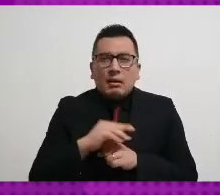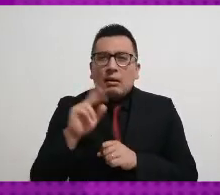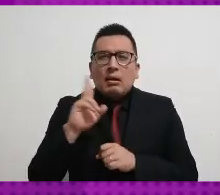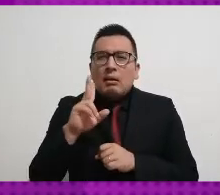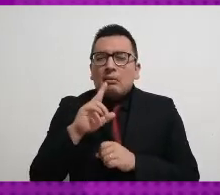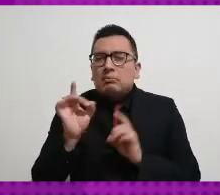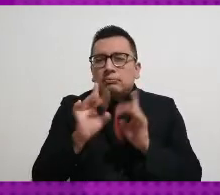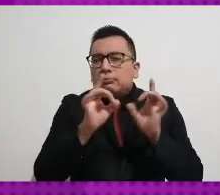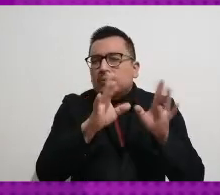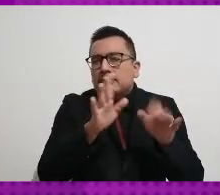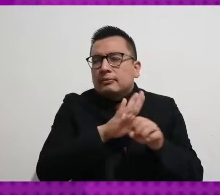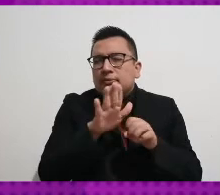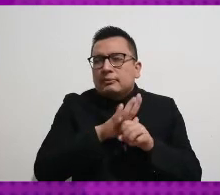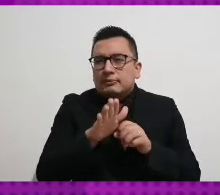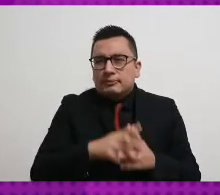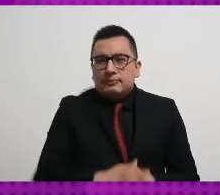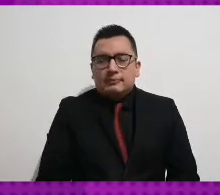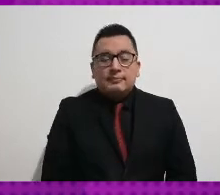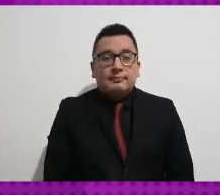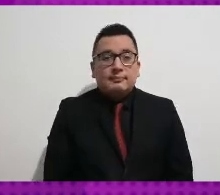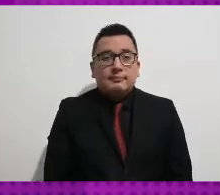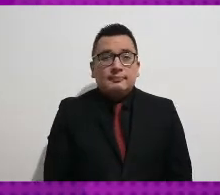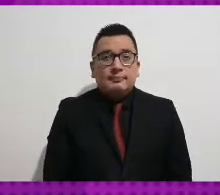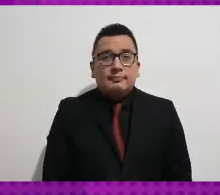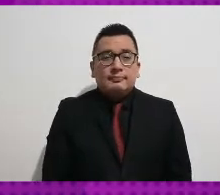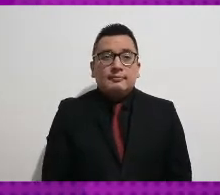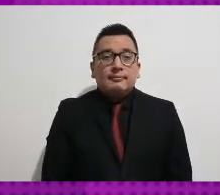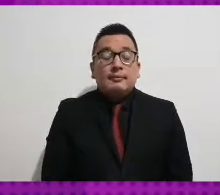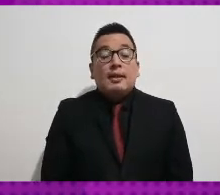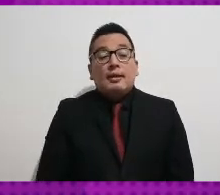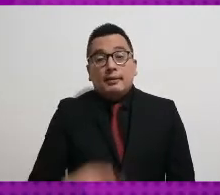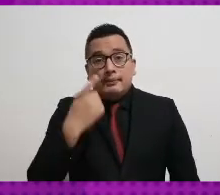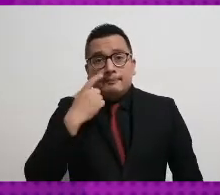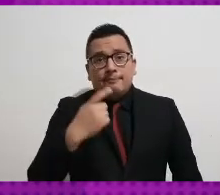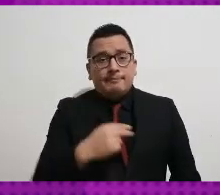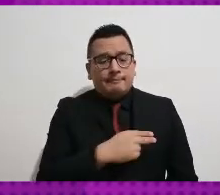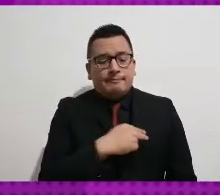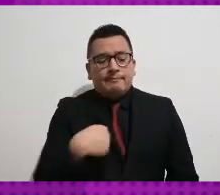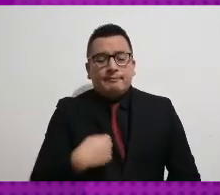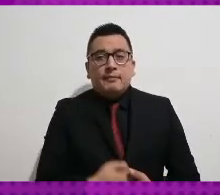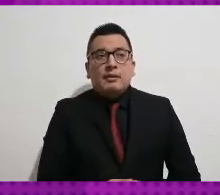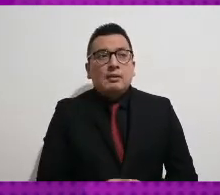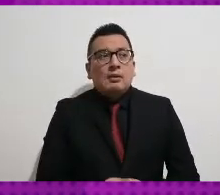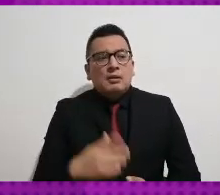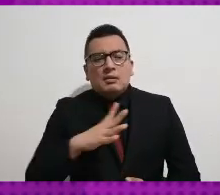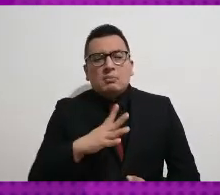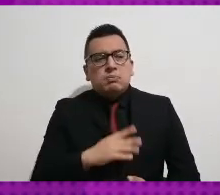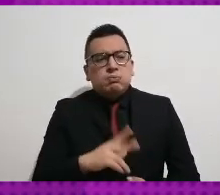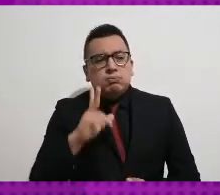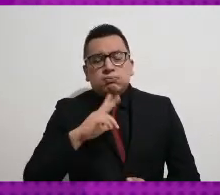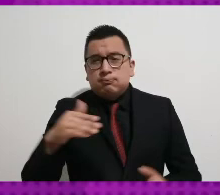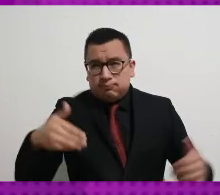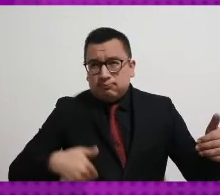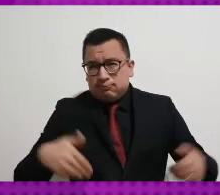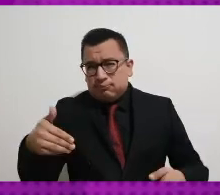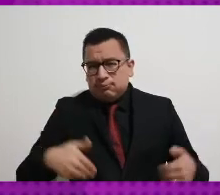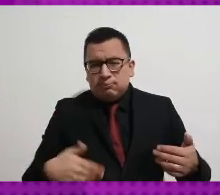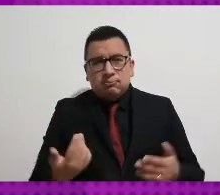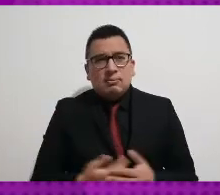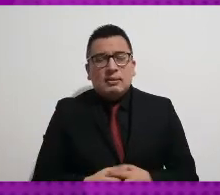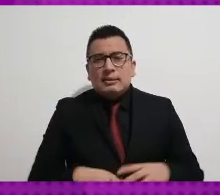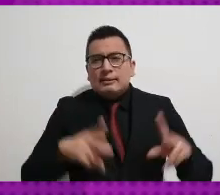de casos que ustedes atienden o han recibido ahí anteriormente. Bueno, mira, nosotros hemos recibido quejas o